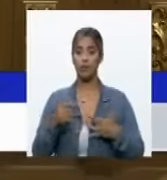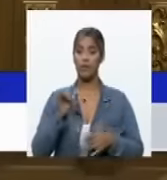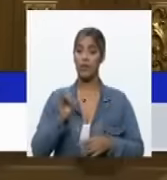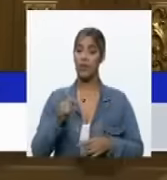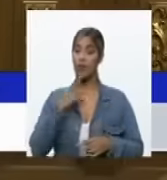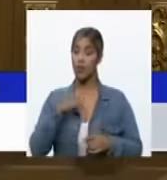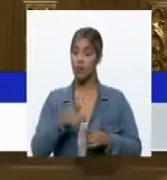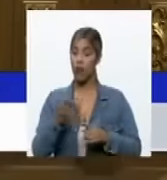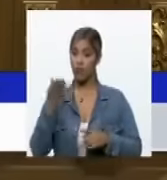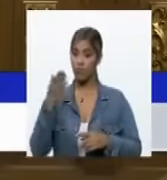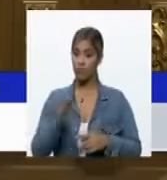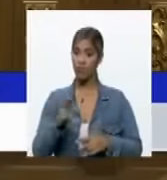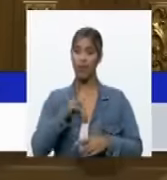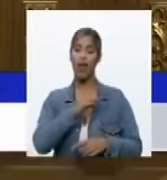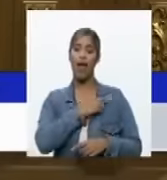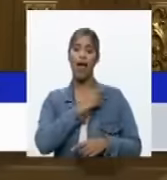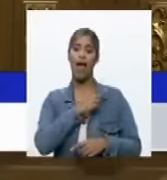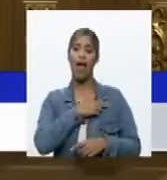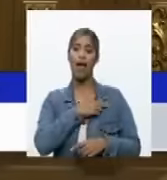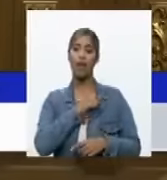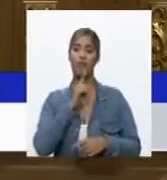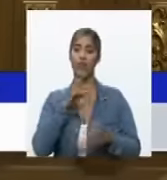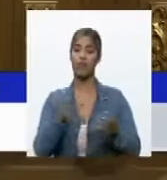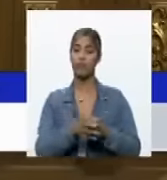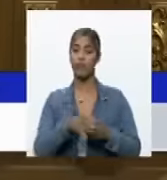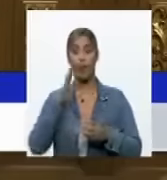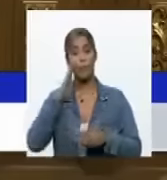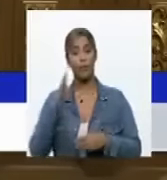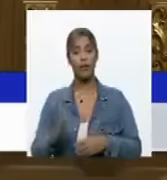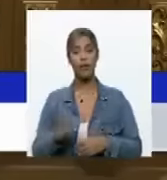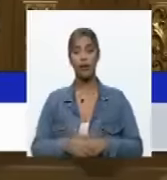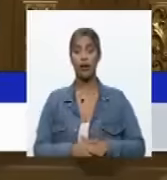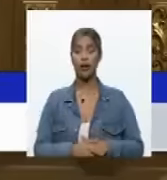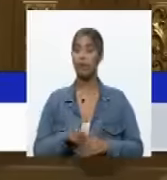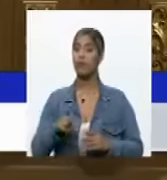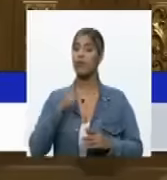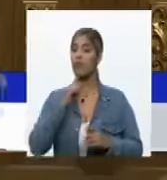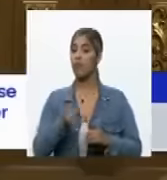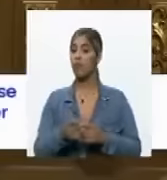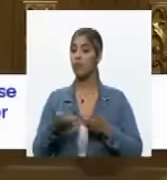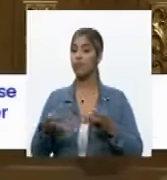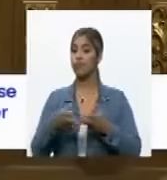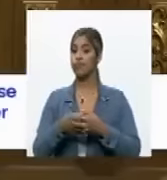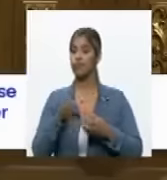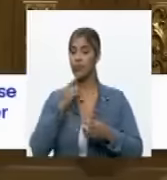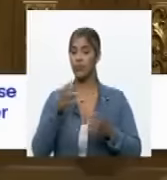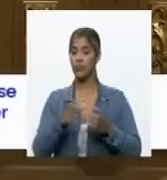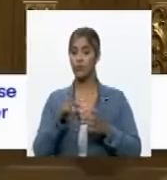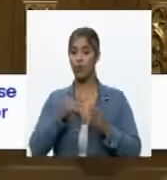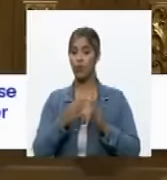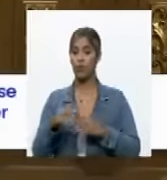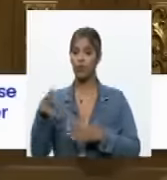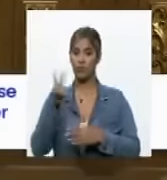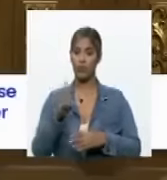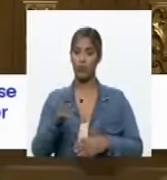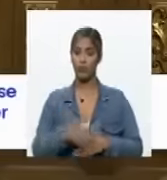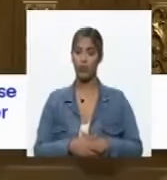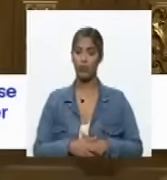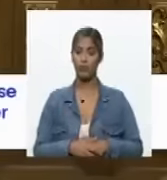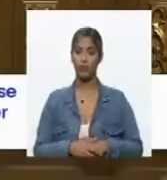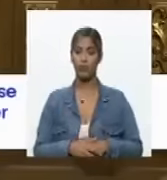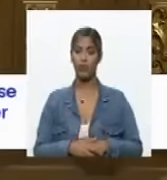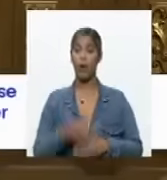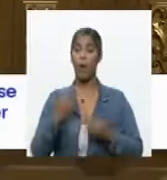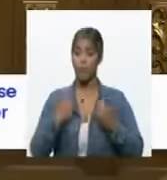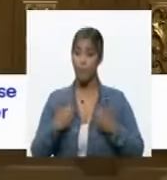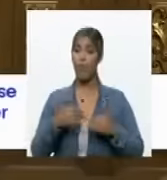cuando lo mataron era jefe del aparato militar, del aparato armado del Partido Comunista de Venezuela. Por